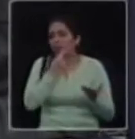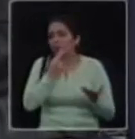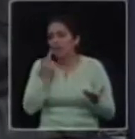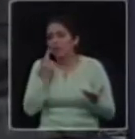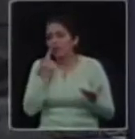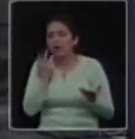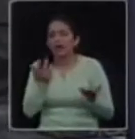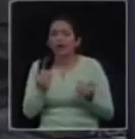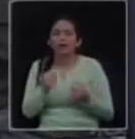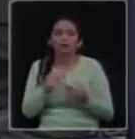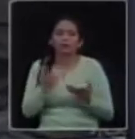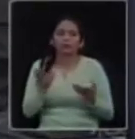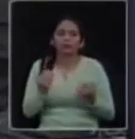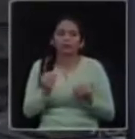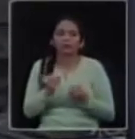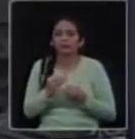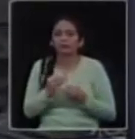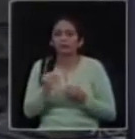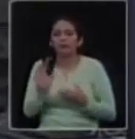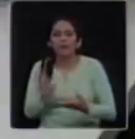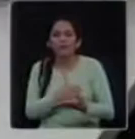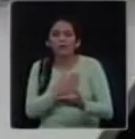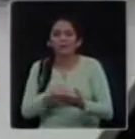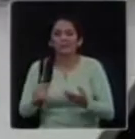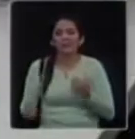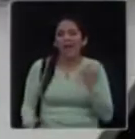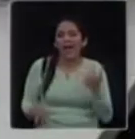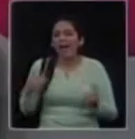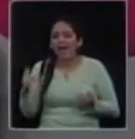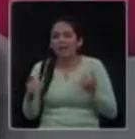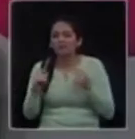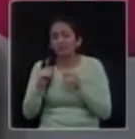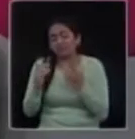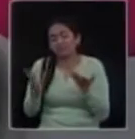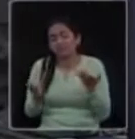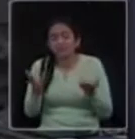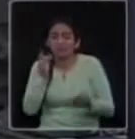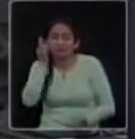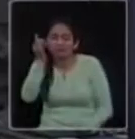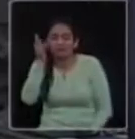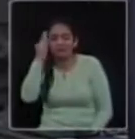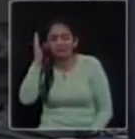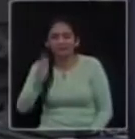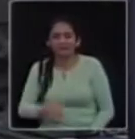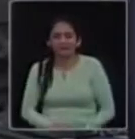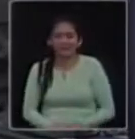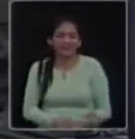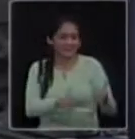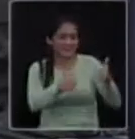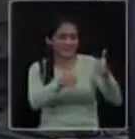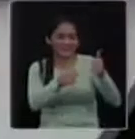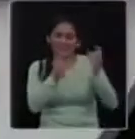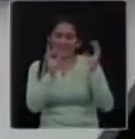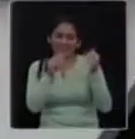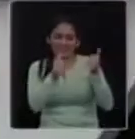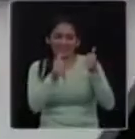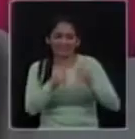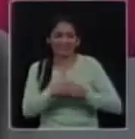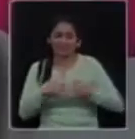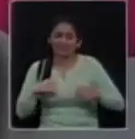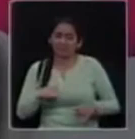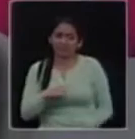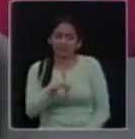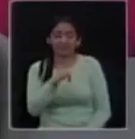me veo a futuro en eso. Ojalá y se dé, ¿ah? Éxito. Muchísimas gracias. Que pueda realmente pues, poder sembrar